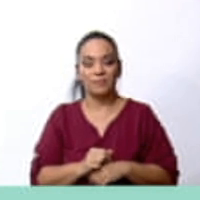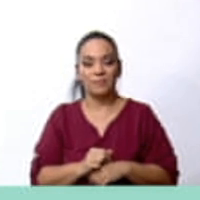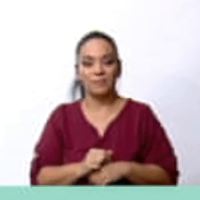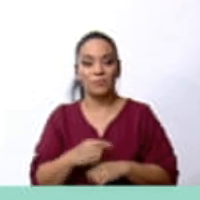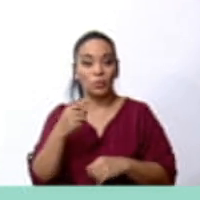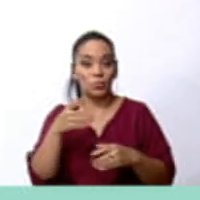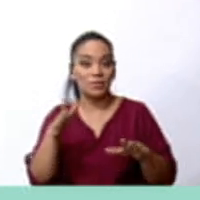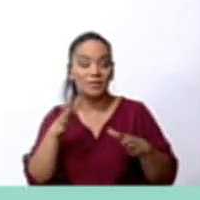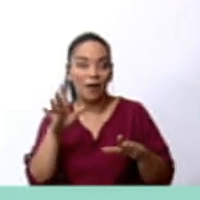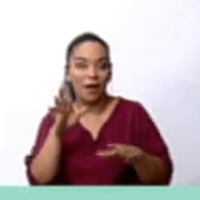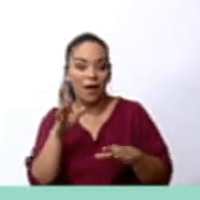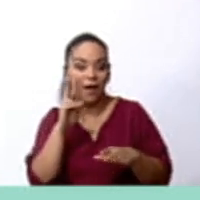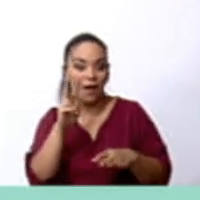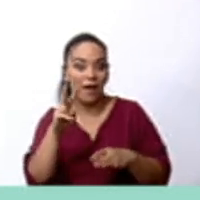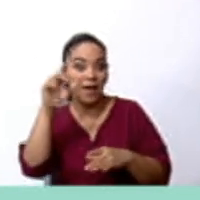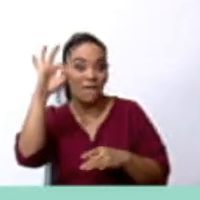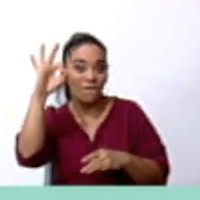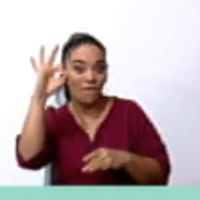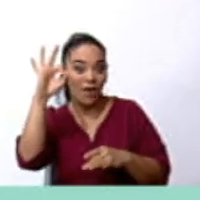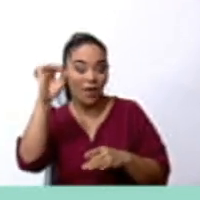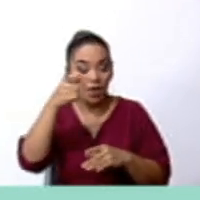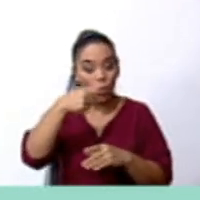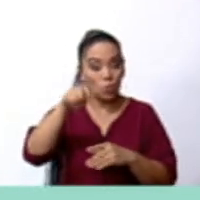¿Ya lo identificaron?